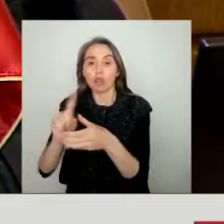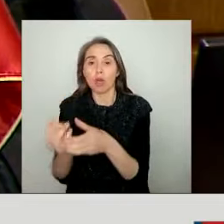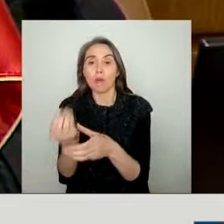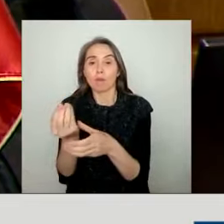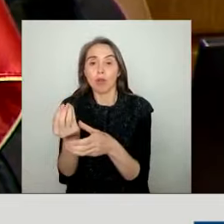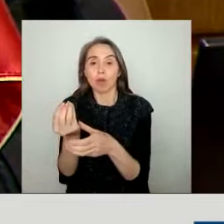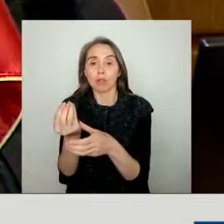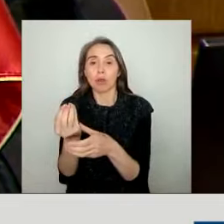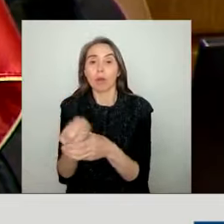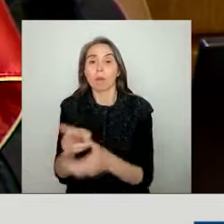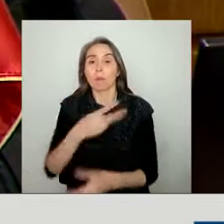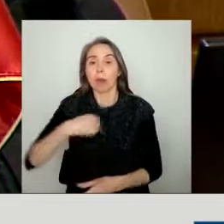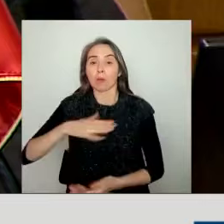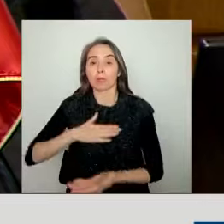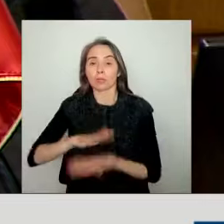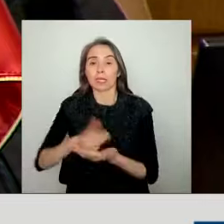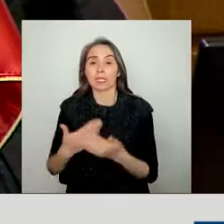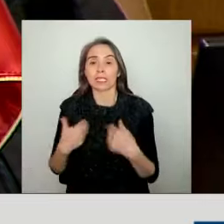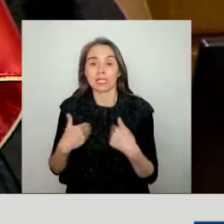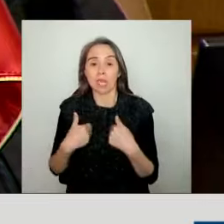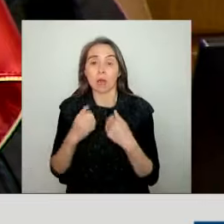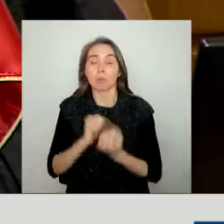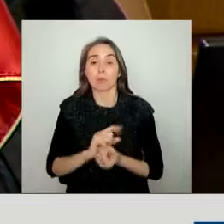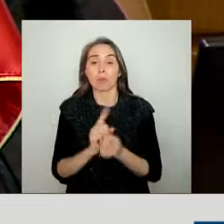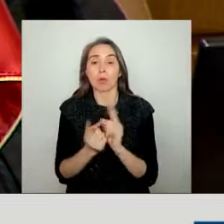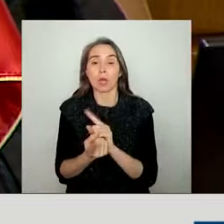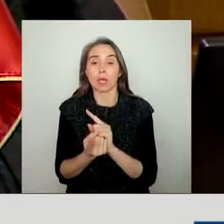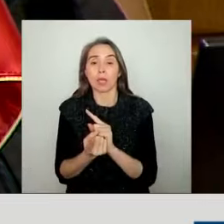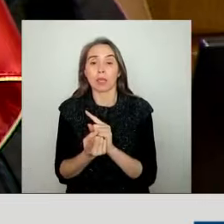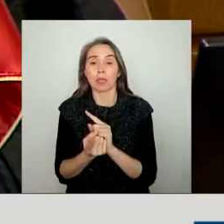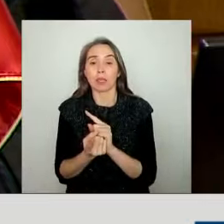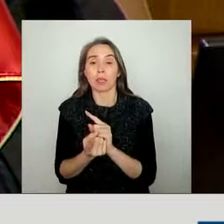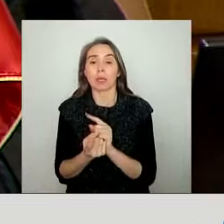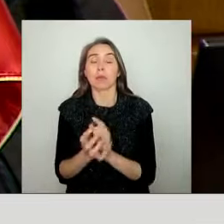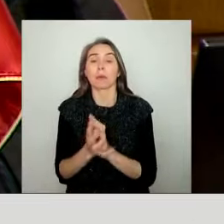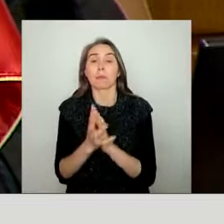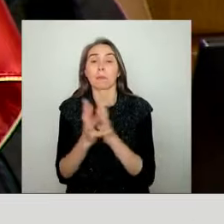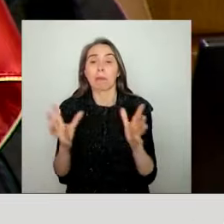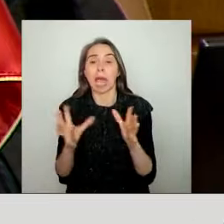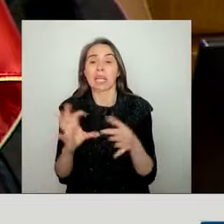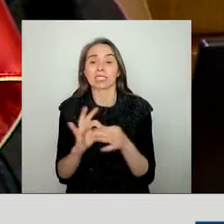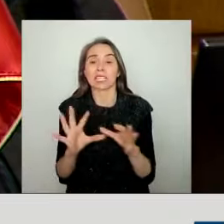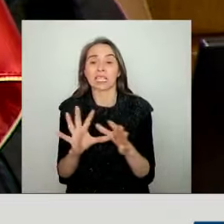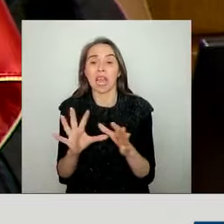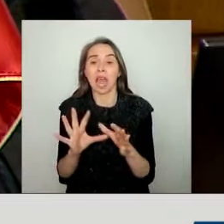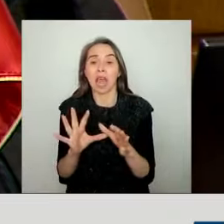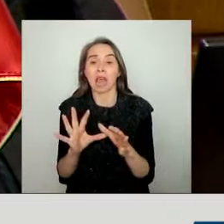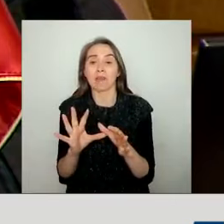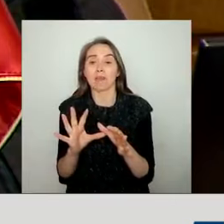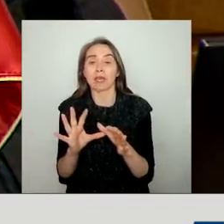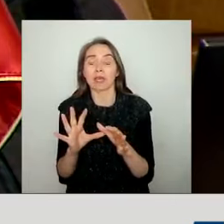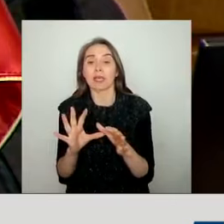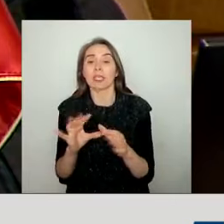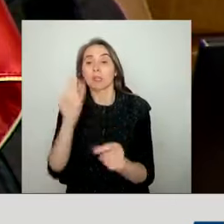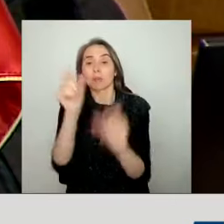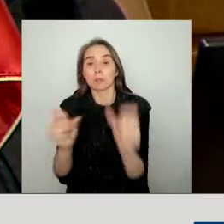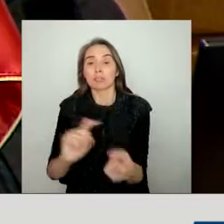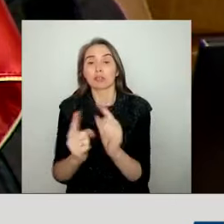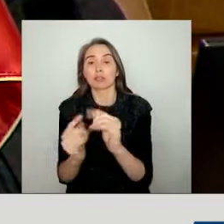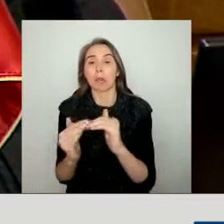salud puede terminar impactando en agravar mucho más las condiciones hoy día de diabetes de